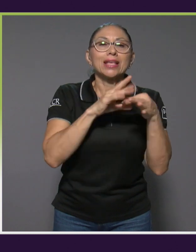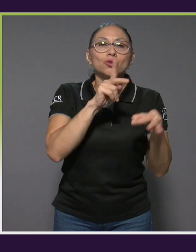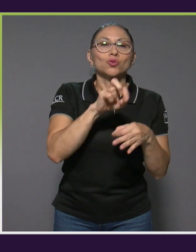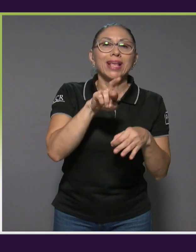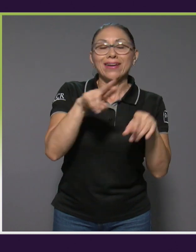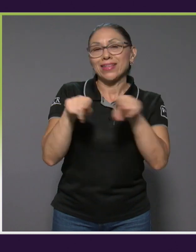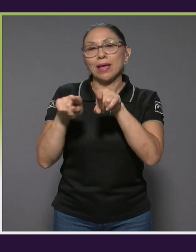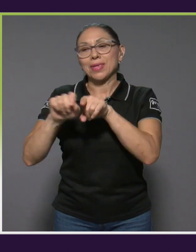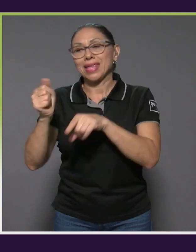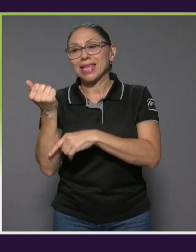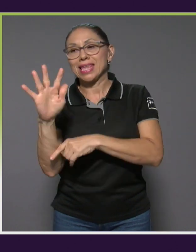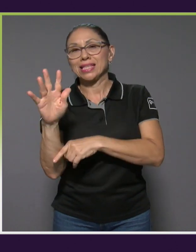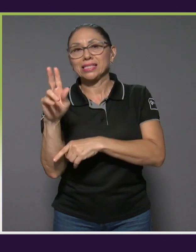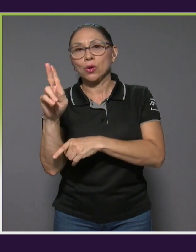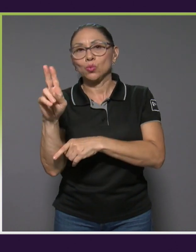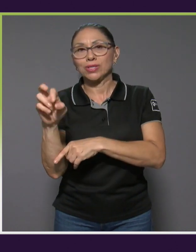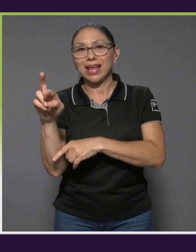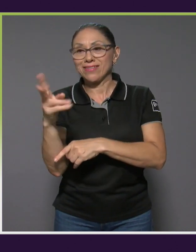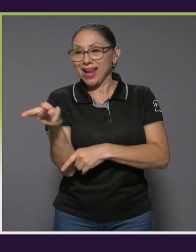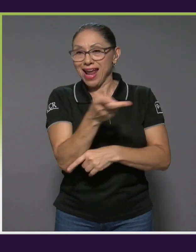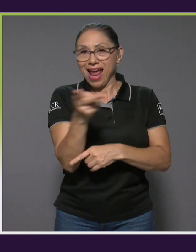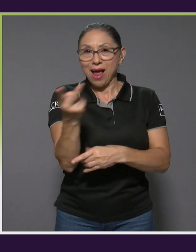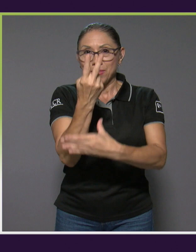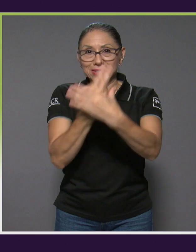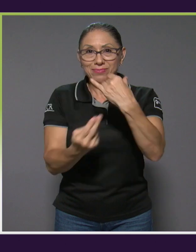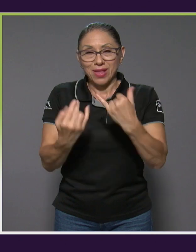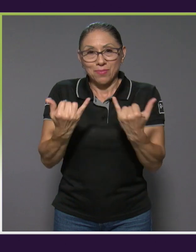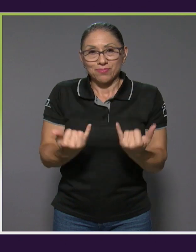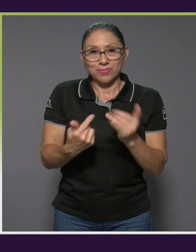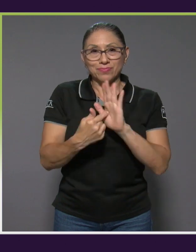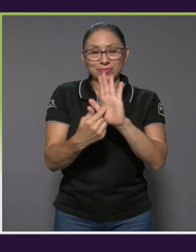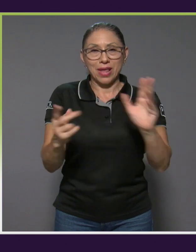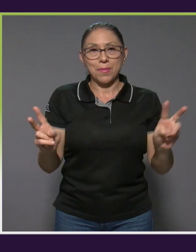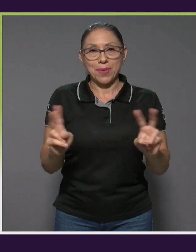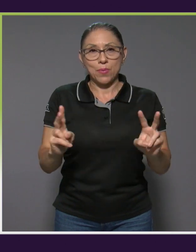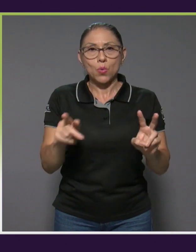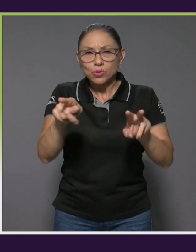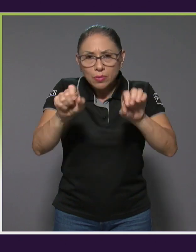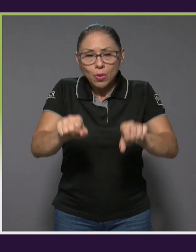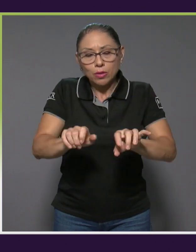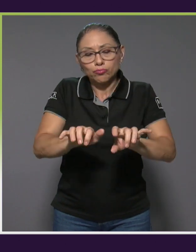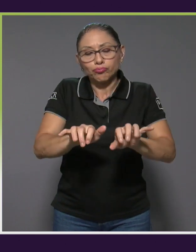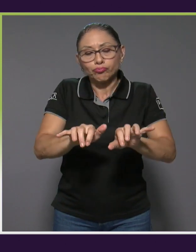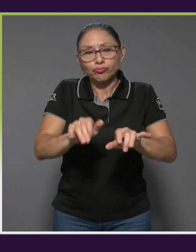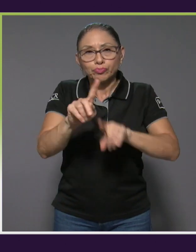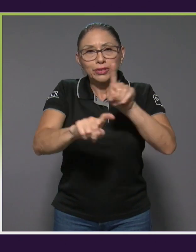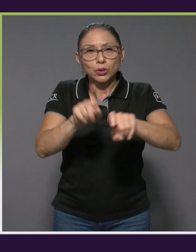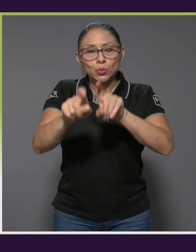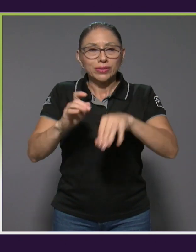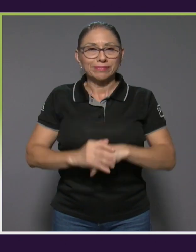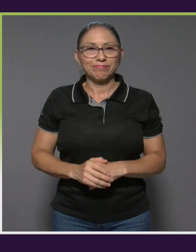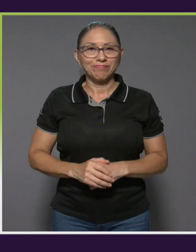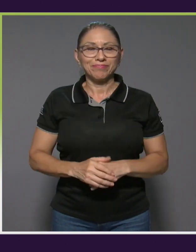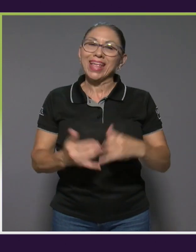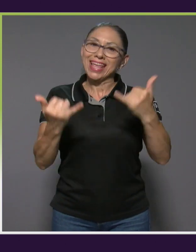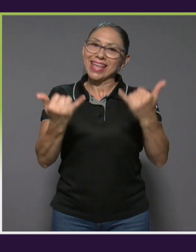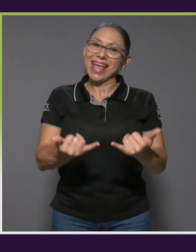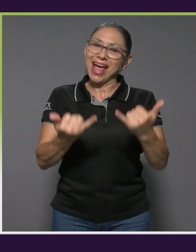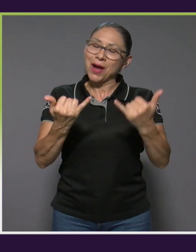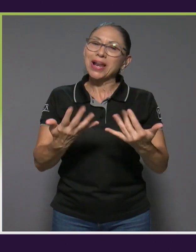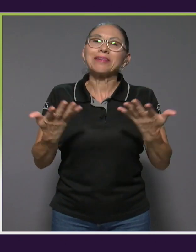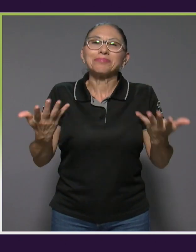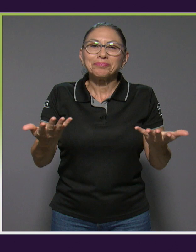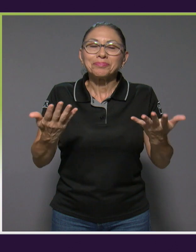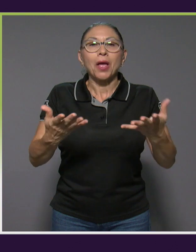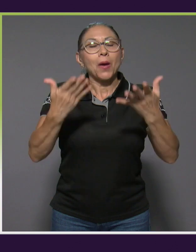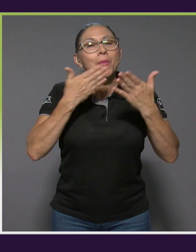en ambas páginas de Facebook. Estamos ahí para que usted también deje sus preguntas sobre este tema. Y ahora les contamos